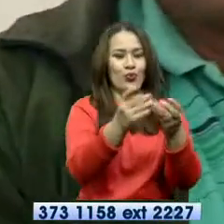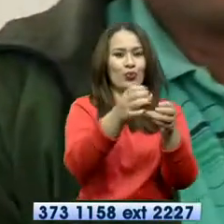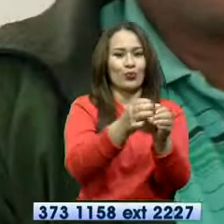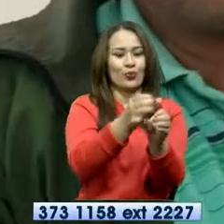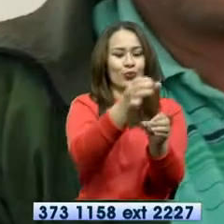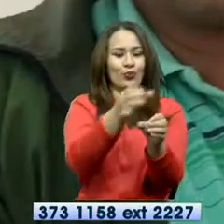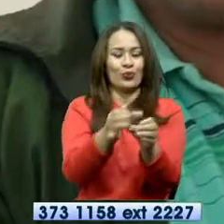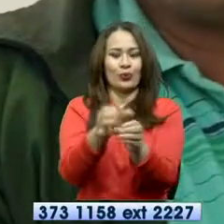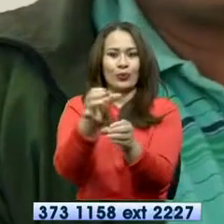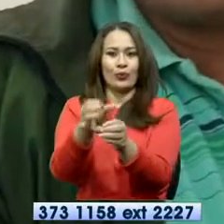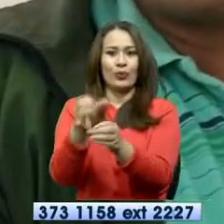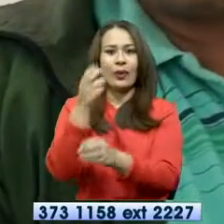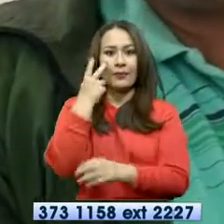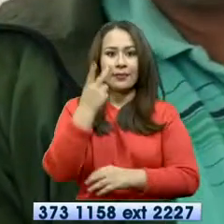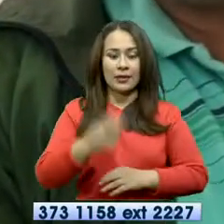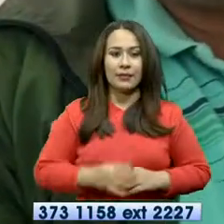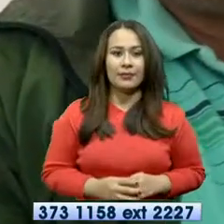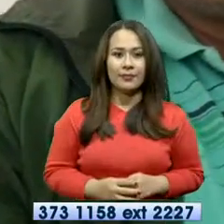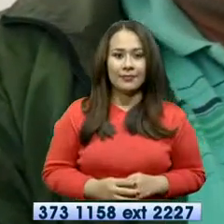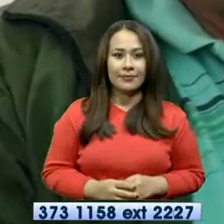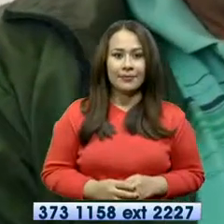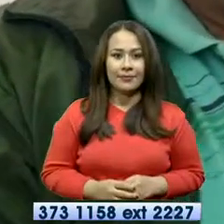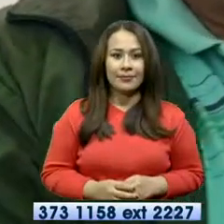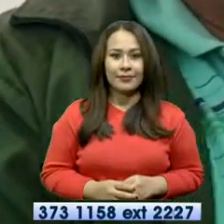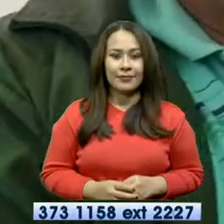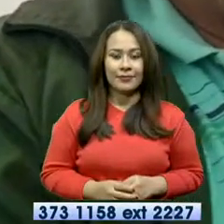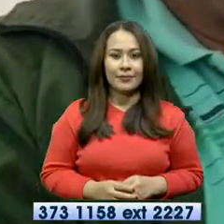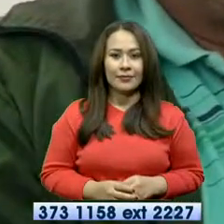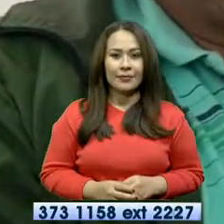Ya se va enredando. Sí, se va enredando. ¿Cómo queda? Sí. Idéntico, así mismo